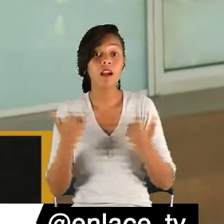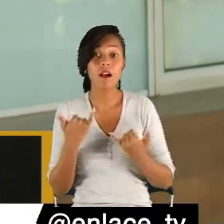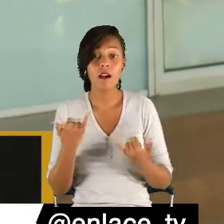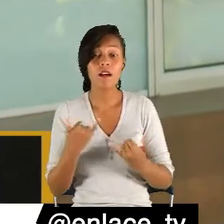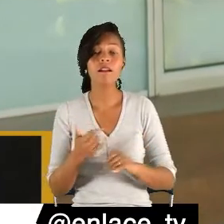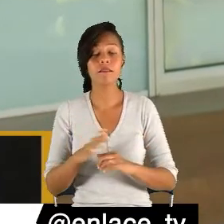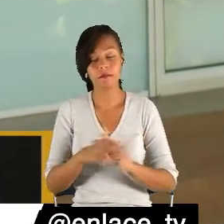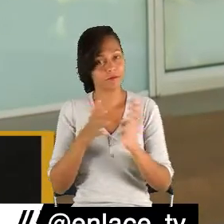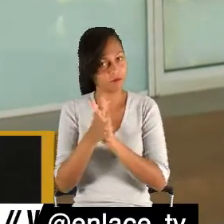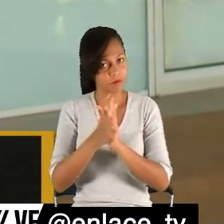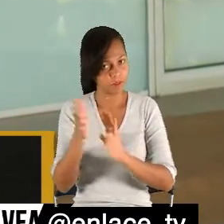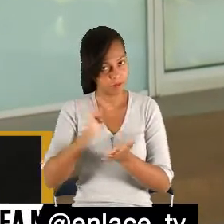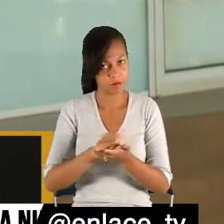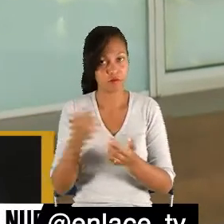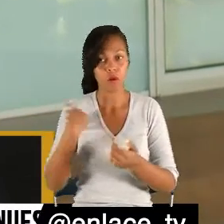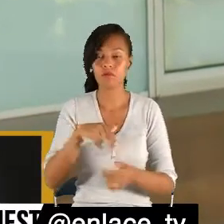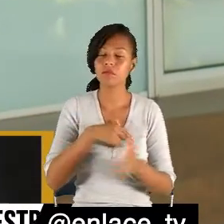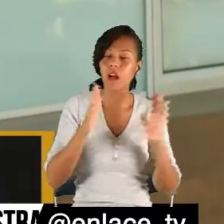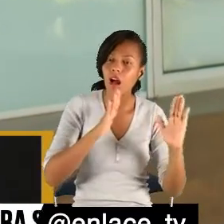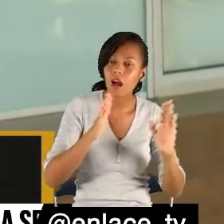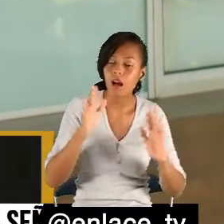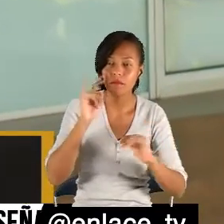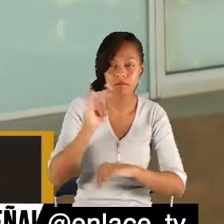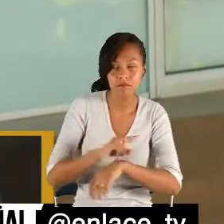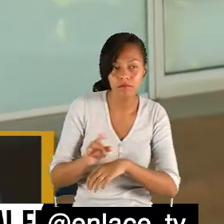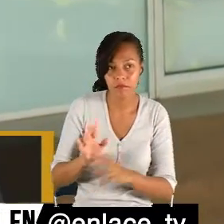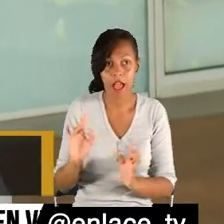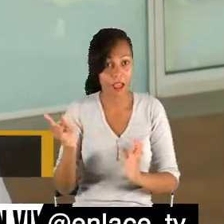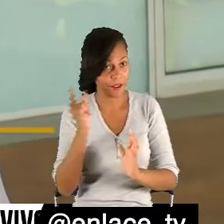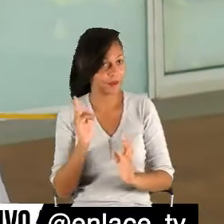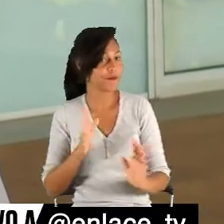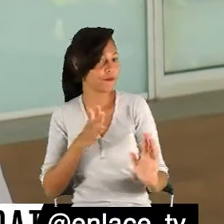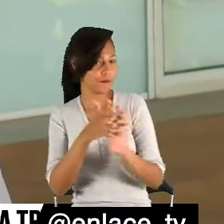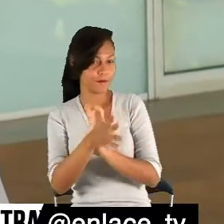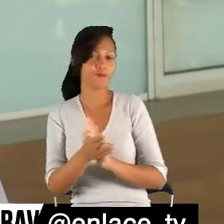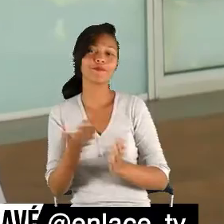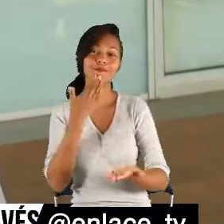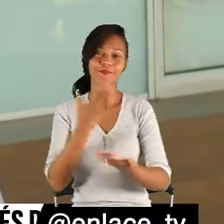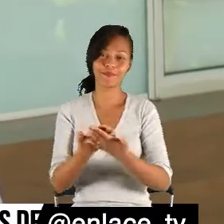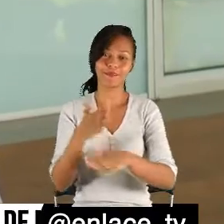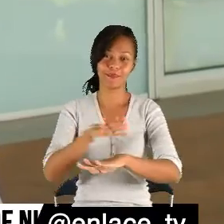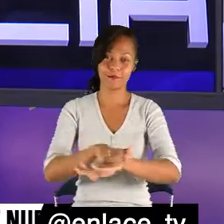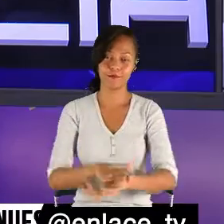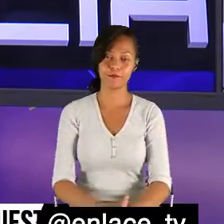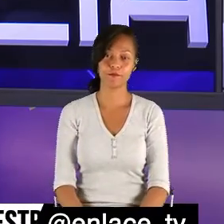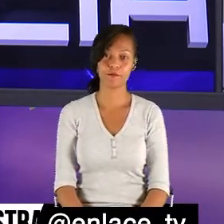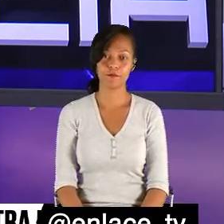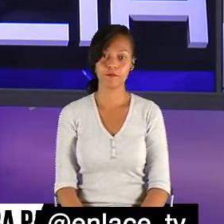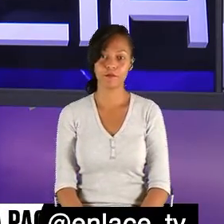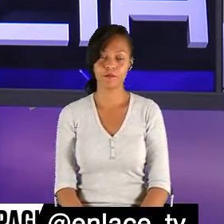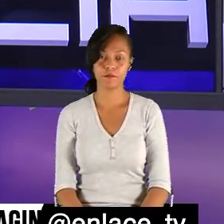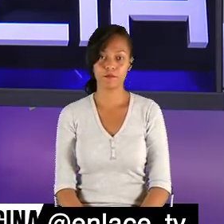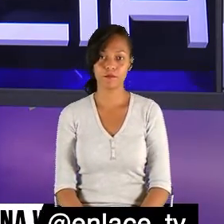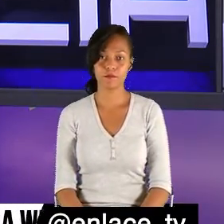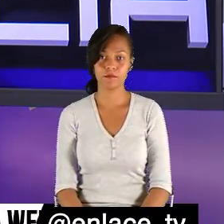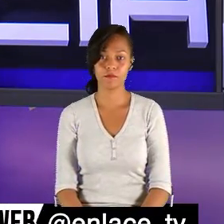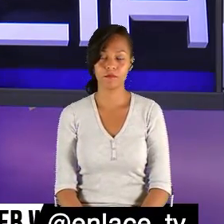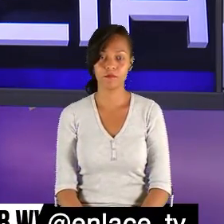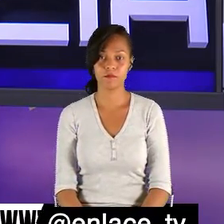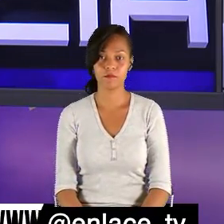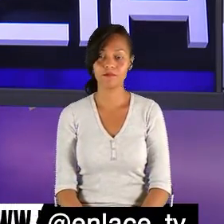continuaremos atentos al desarrollo de esta información continúen ustedes en estudio muy buenas tardes gracias male a qué